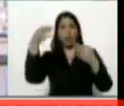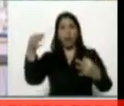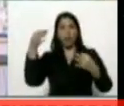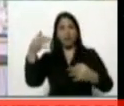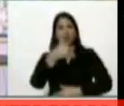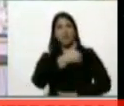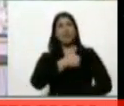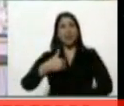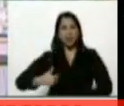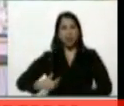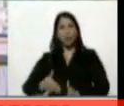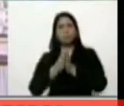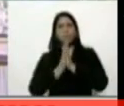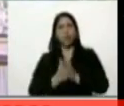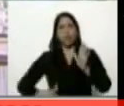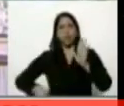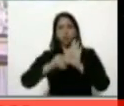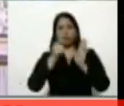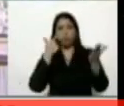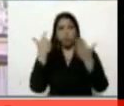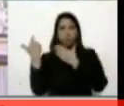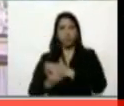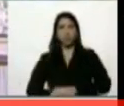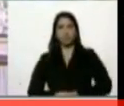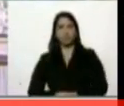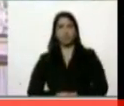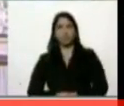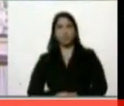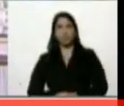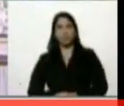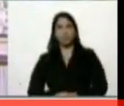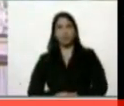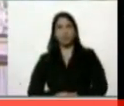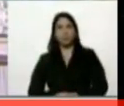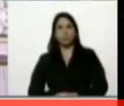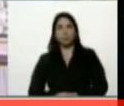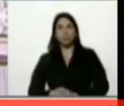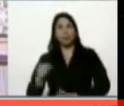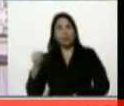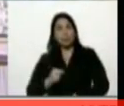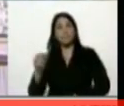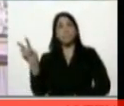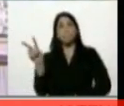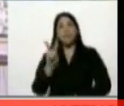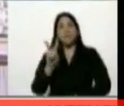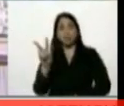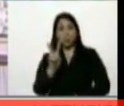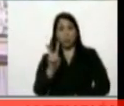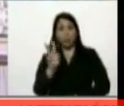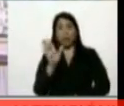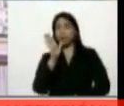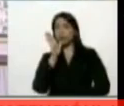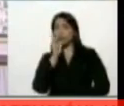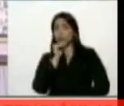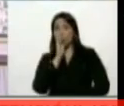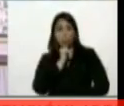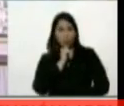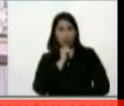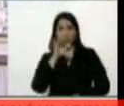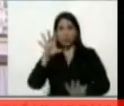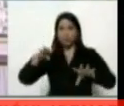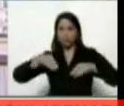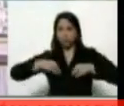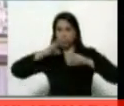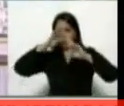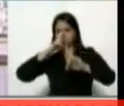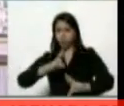gobierno de emergencia nacional. Entonces, sobre el 30 de abril, y bueno. Entonces, cada una de estas cosas y estas realidades marcaron